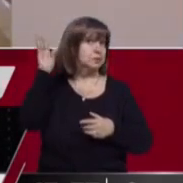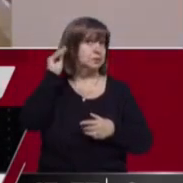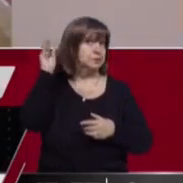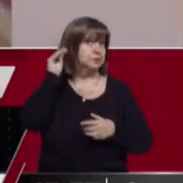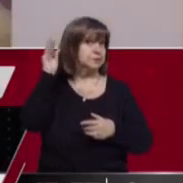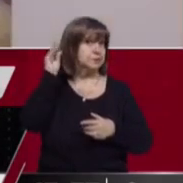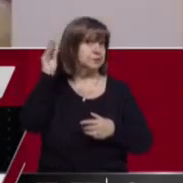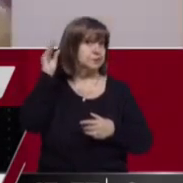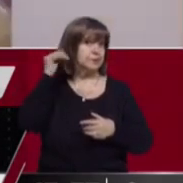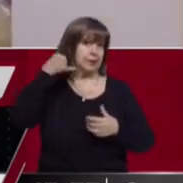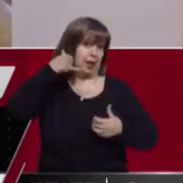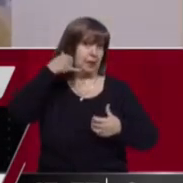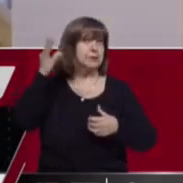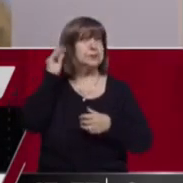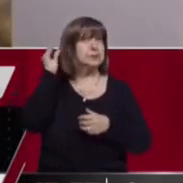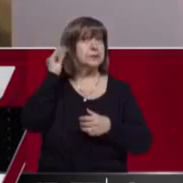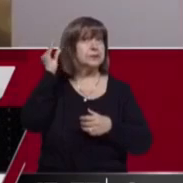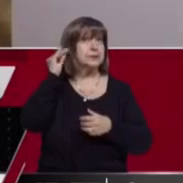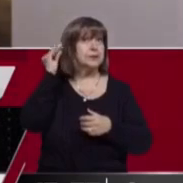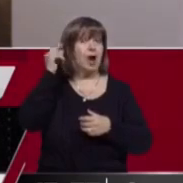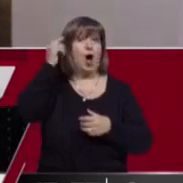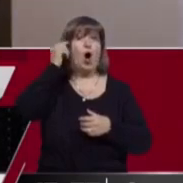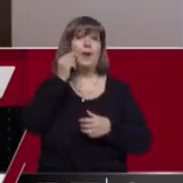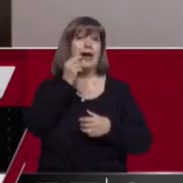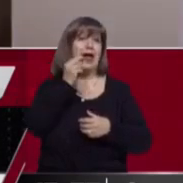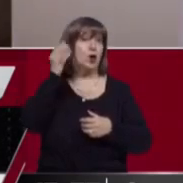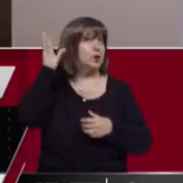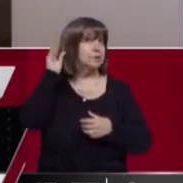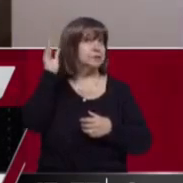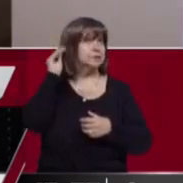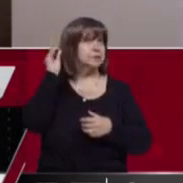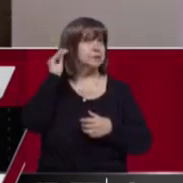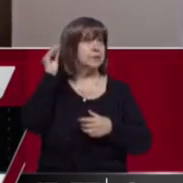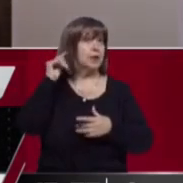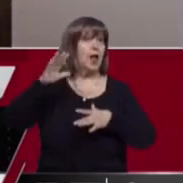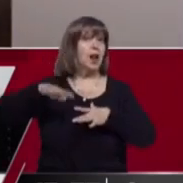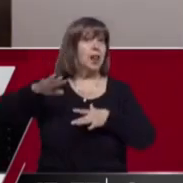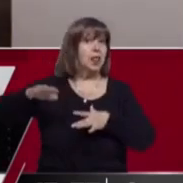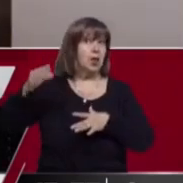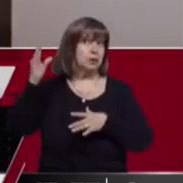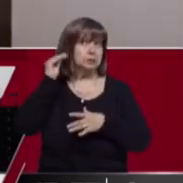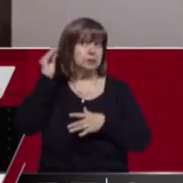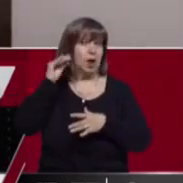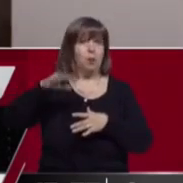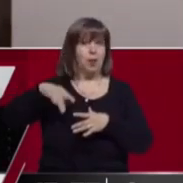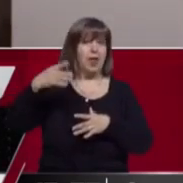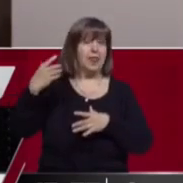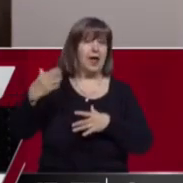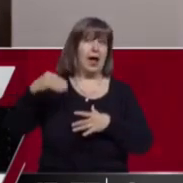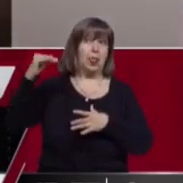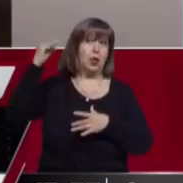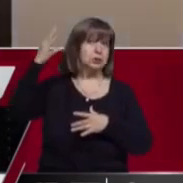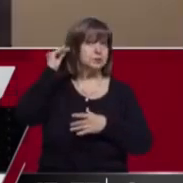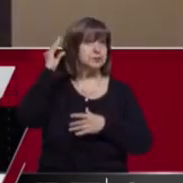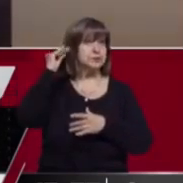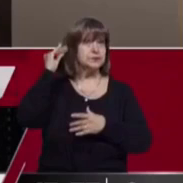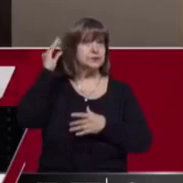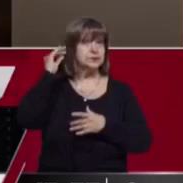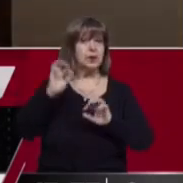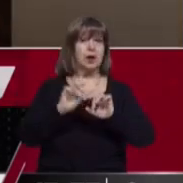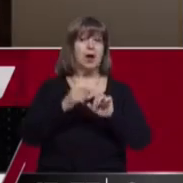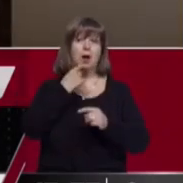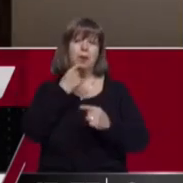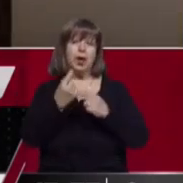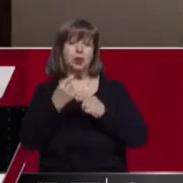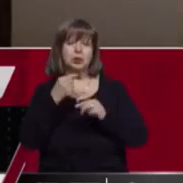las vulneraciones que requieren la intervención de alguna institución. Las personas que están atendiendo la línea 102 son